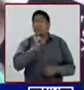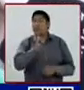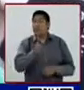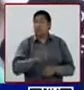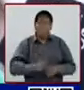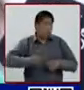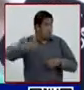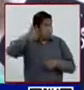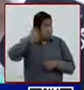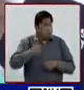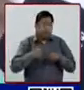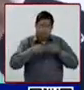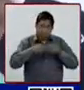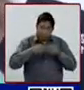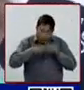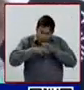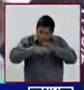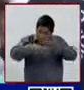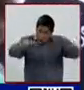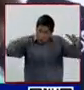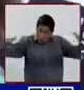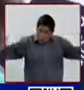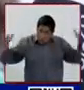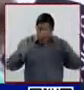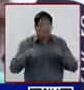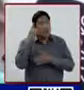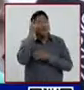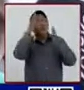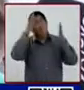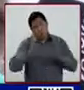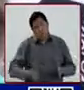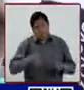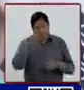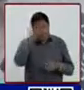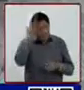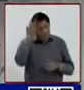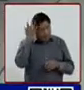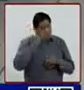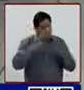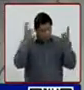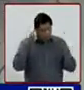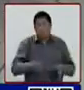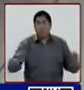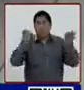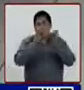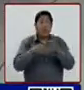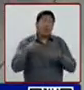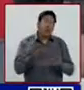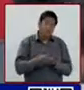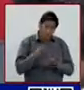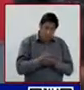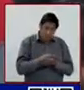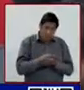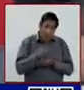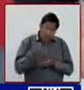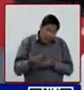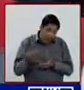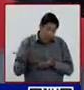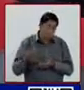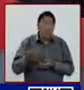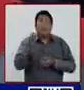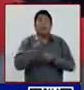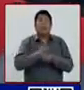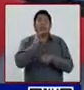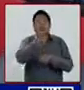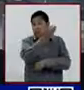la calidad y la cobertura total de los bolivianos. Eso es muy importante. Y los recursos, como ya lo hemos anunciado, el